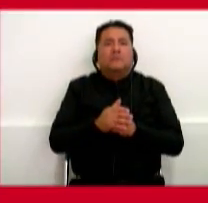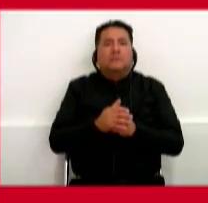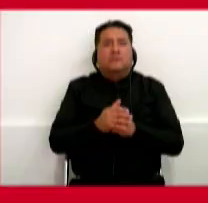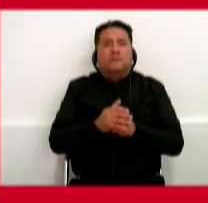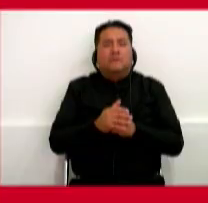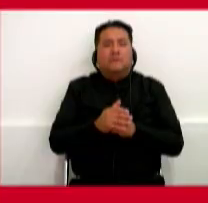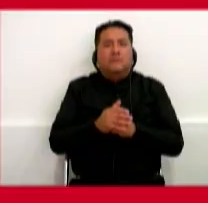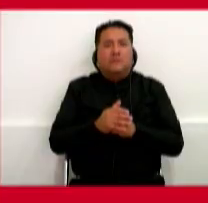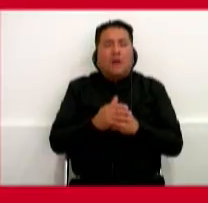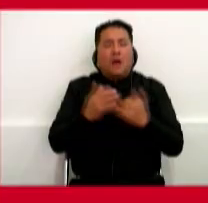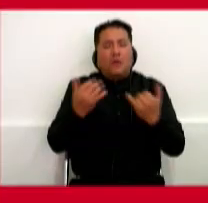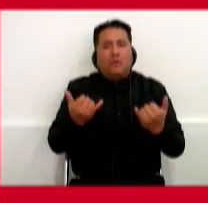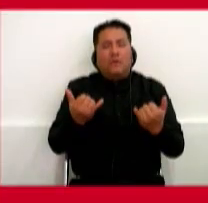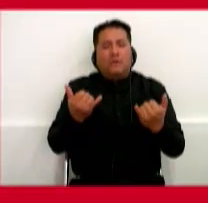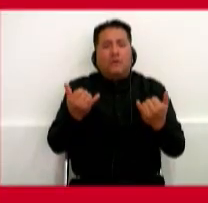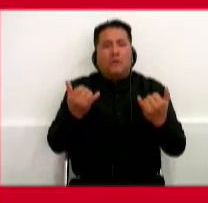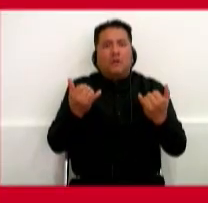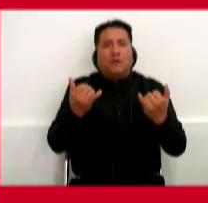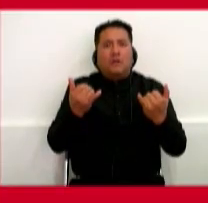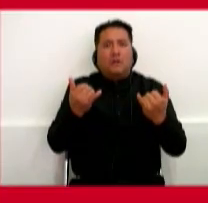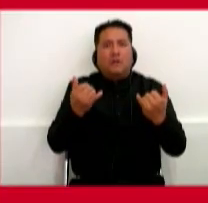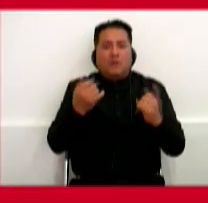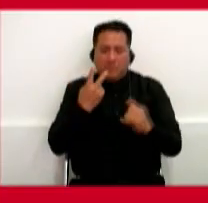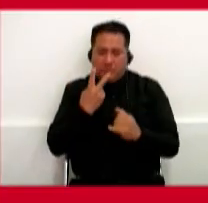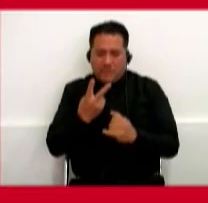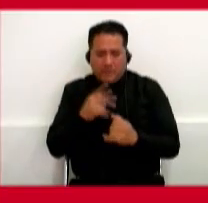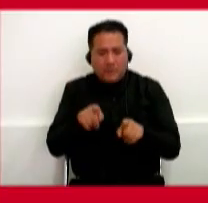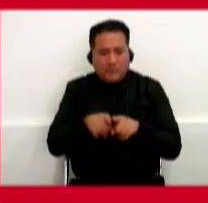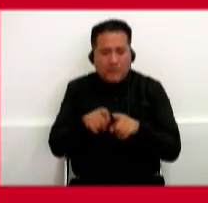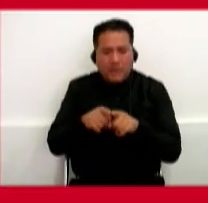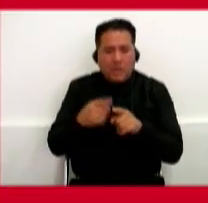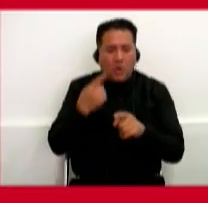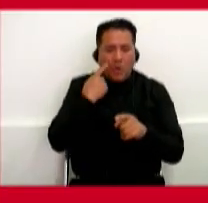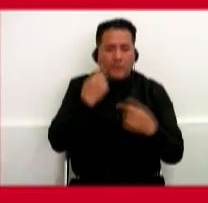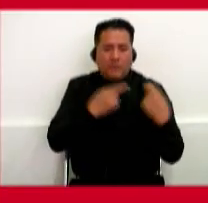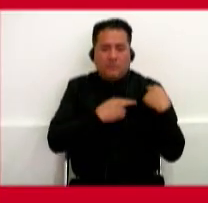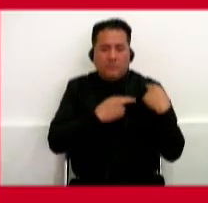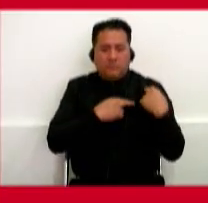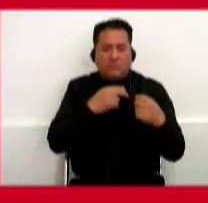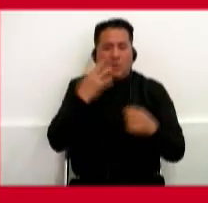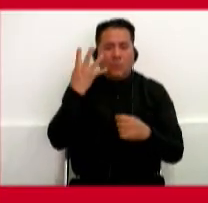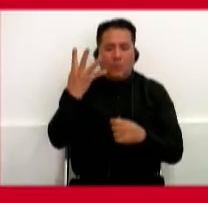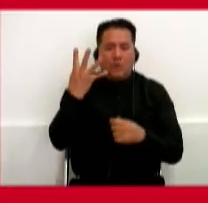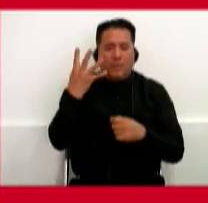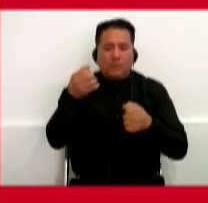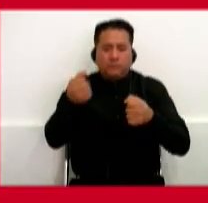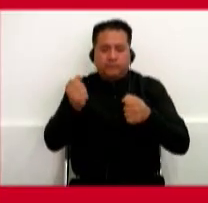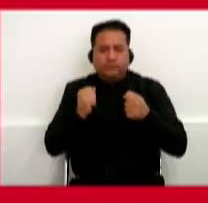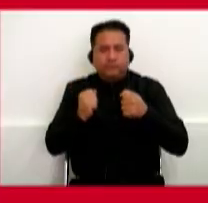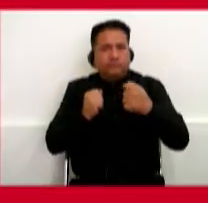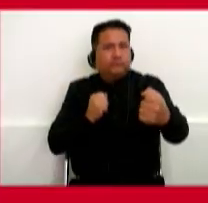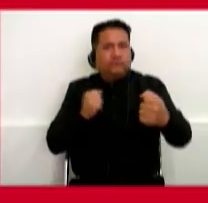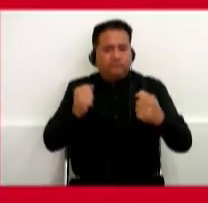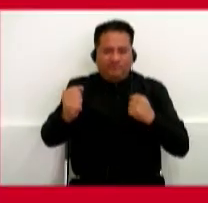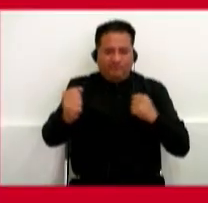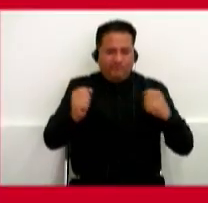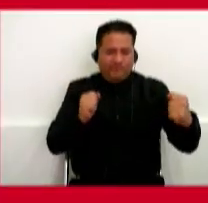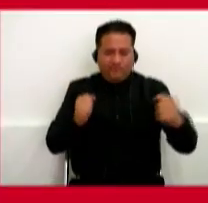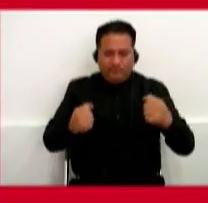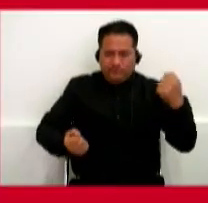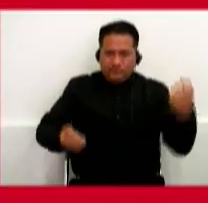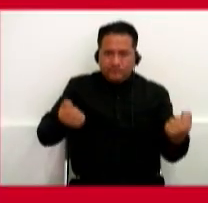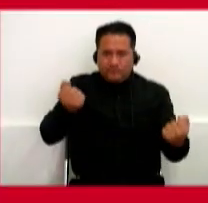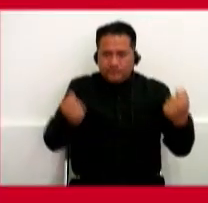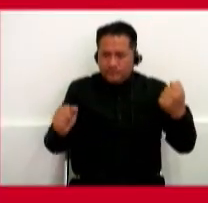es el performance del operador, como ven, aquí una muestra de 4 operadores que tenían distintos